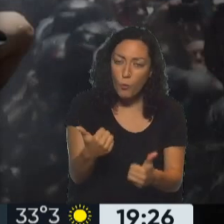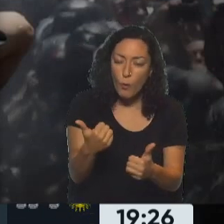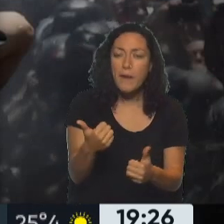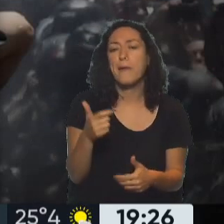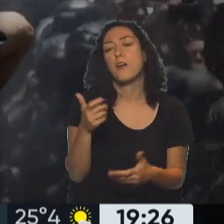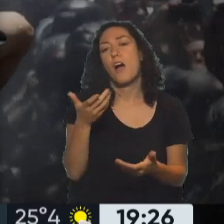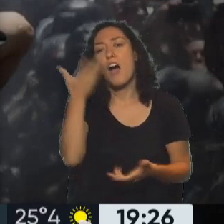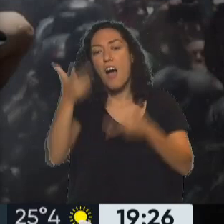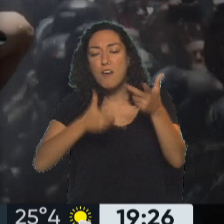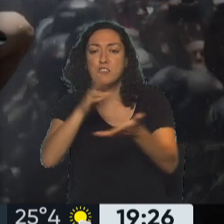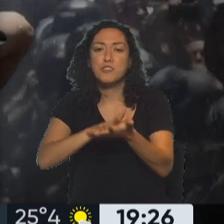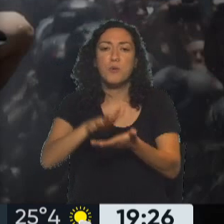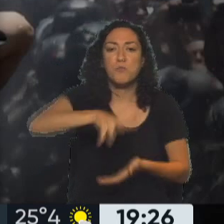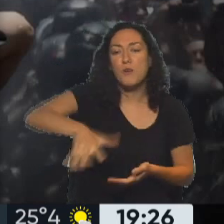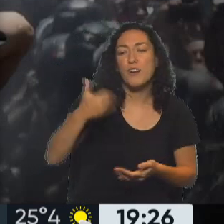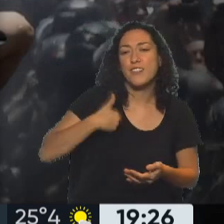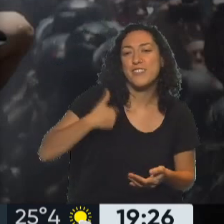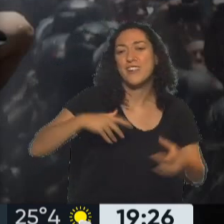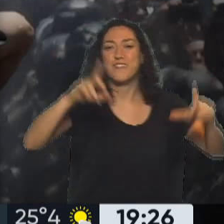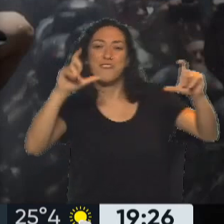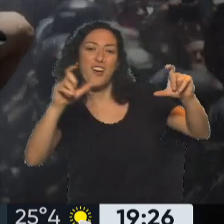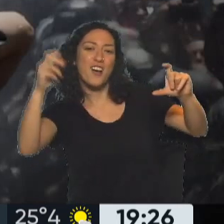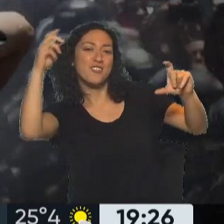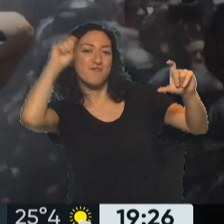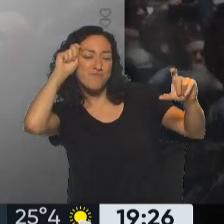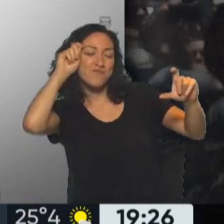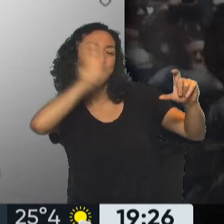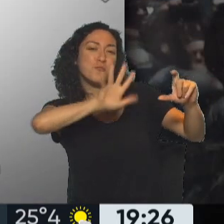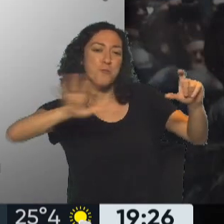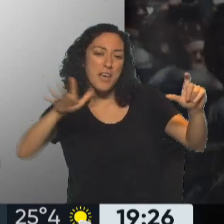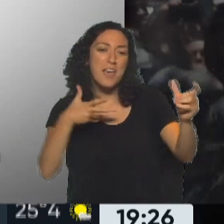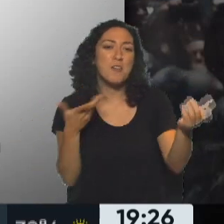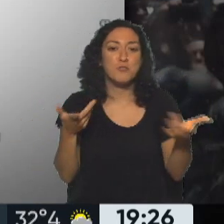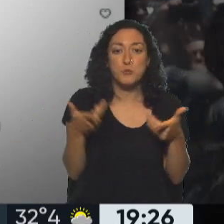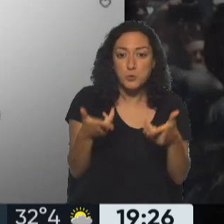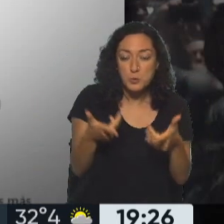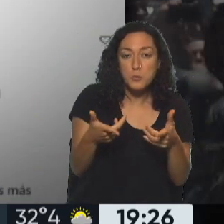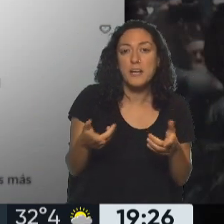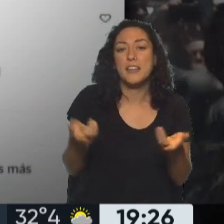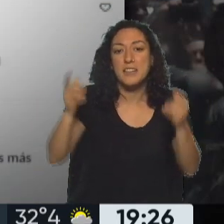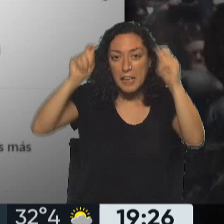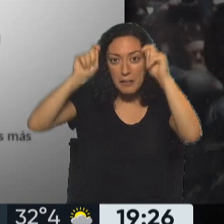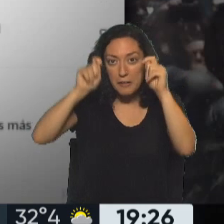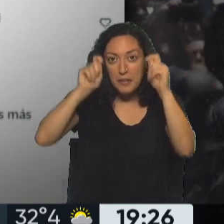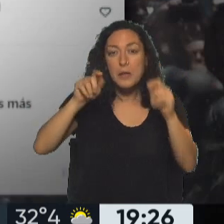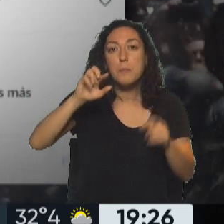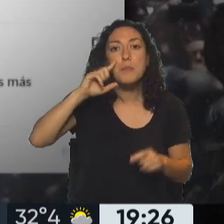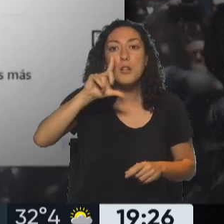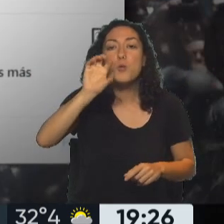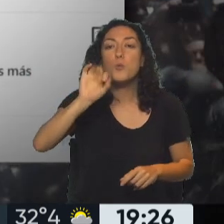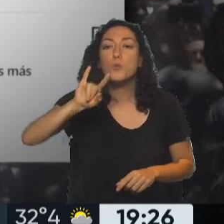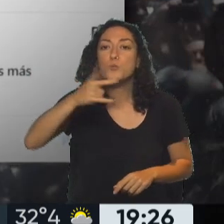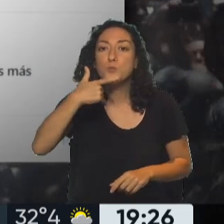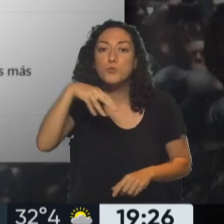ilusiona al pueblo argentino ahí posando con el gorrito nuevo, con los colores. Qué suerte que le pusieron esas palanganas tipo Piluso. Sí, claro, exacto. Era muy